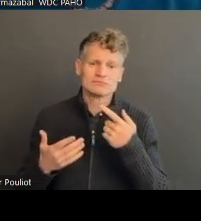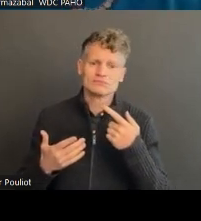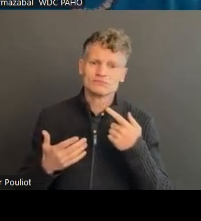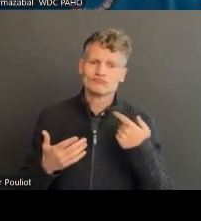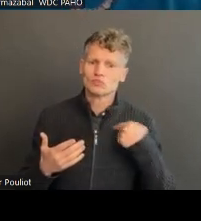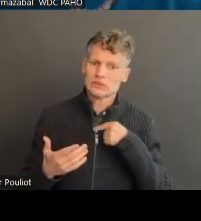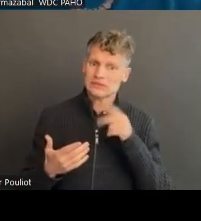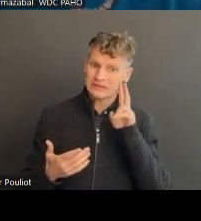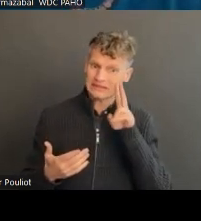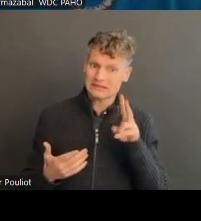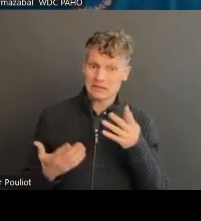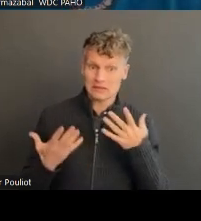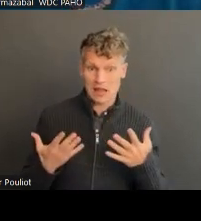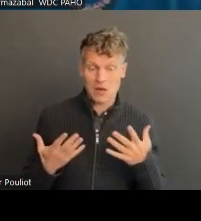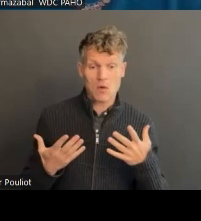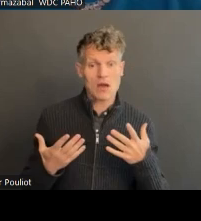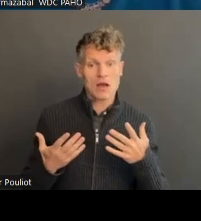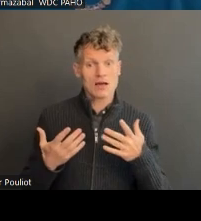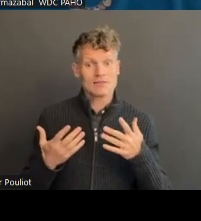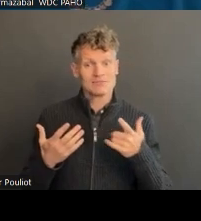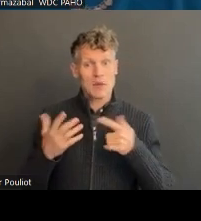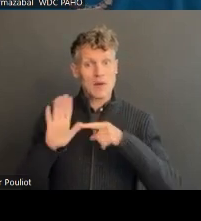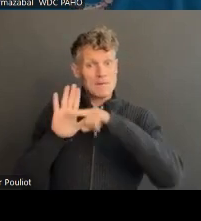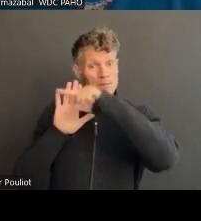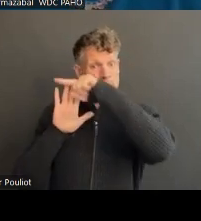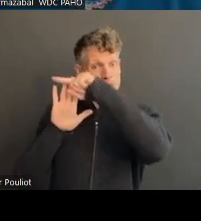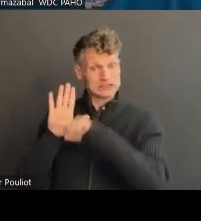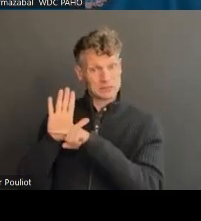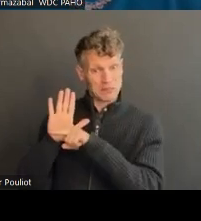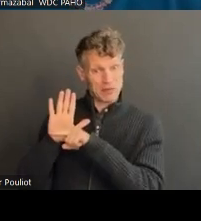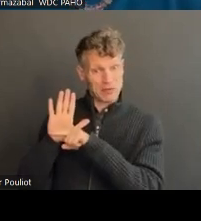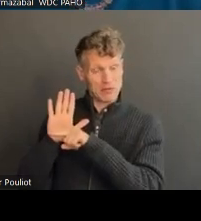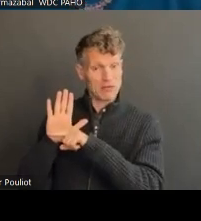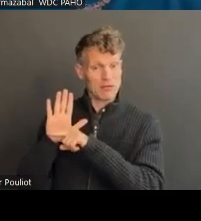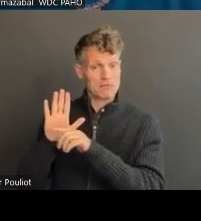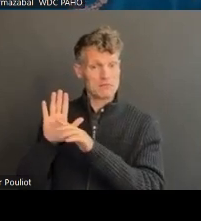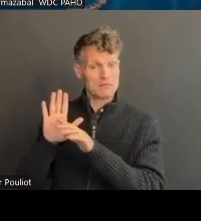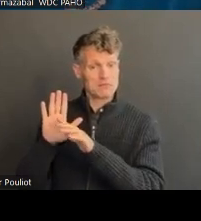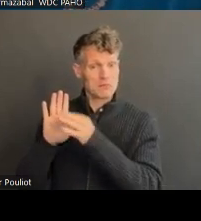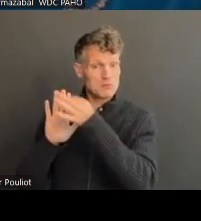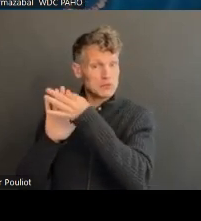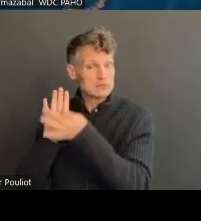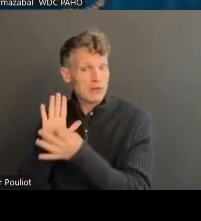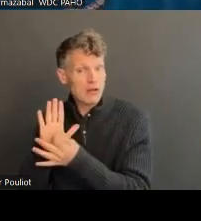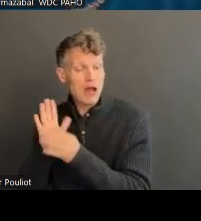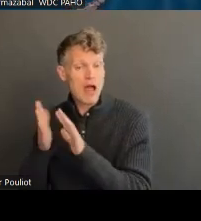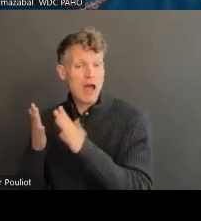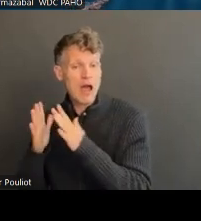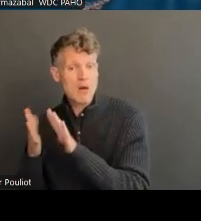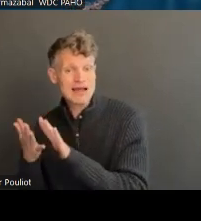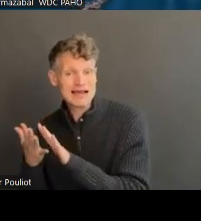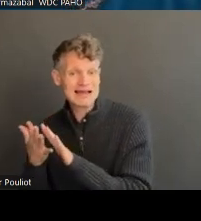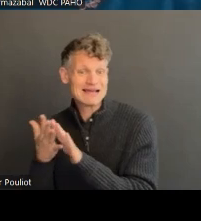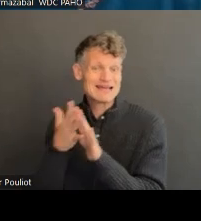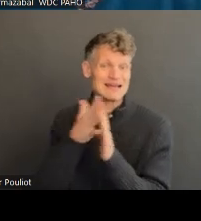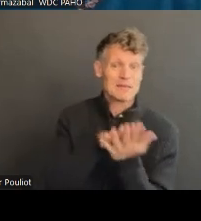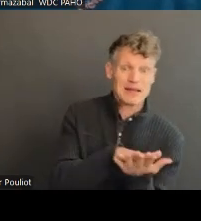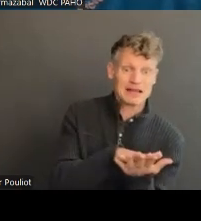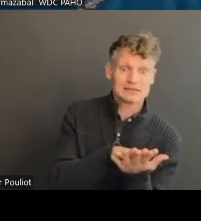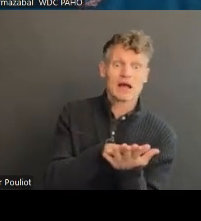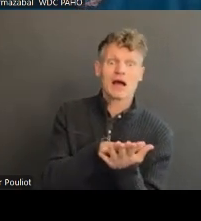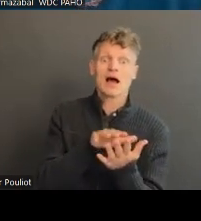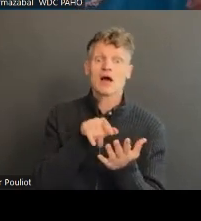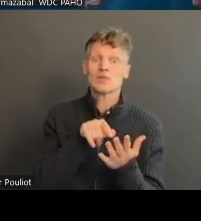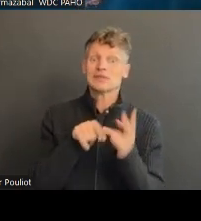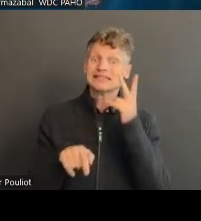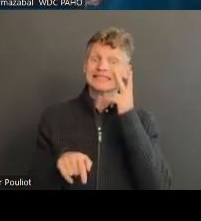contextos con respecto a brechas en materia de ingresos, ¿cierto? Brechas en materia de nivel educativo, brechas en materia